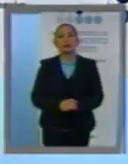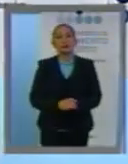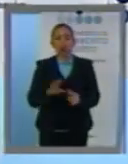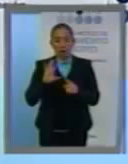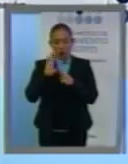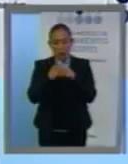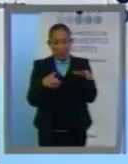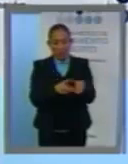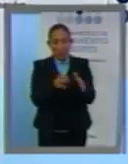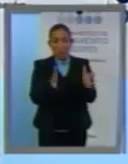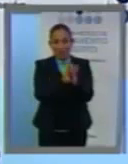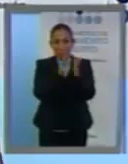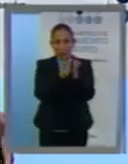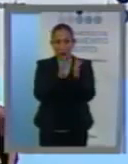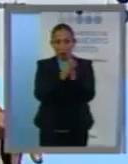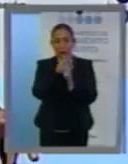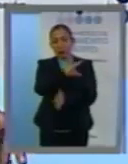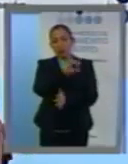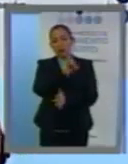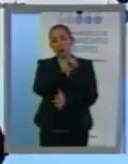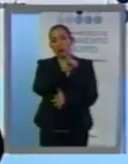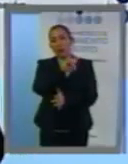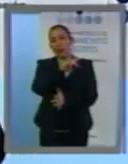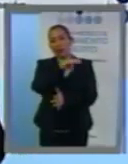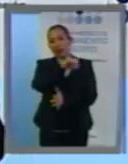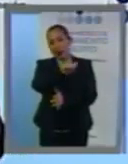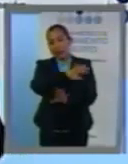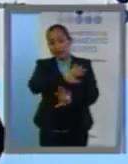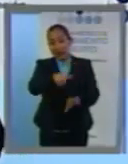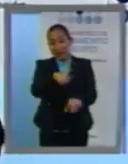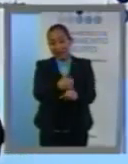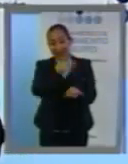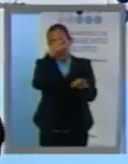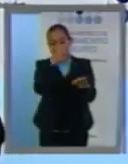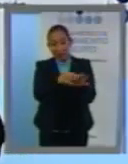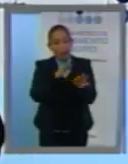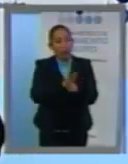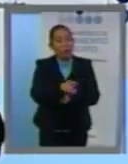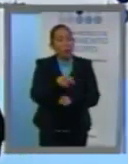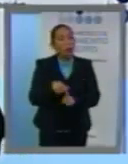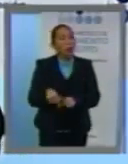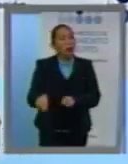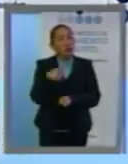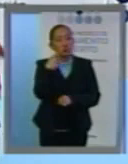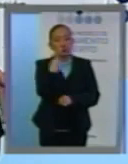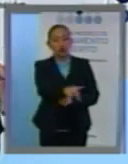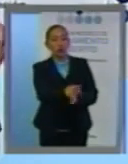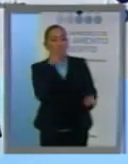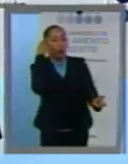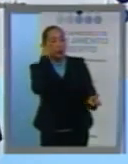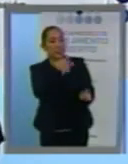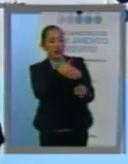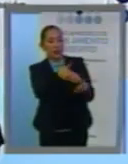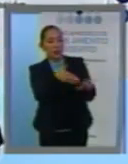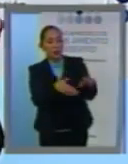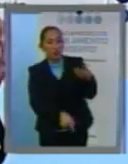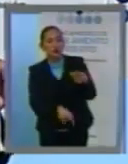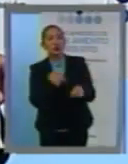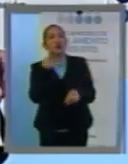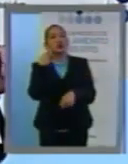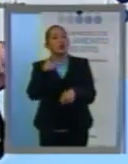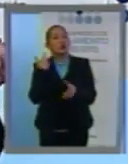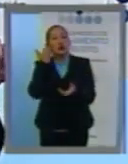Comité de Participación Ciudadana, una vez que esté formado, una vez que veamos cuáles son sus objetivos, cuáles son